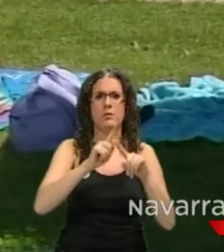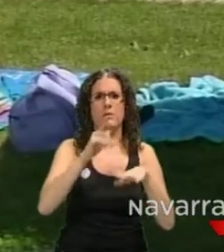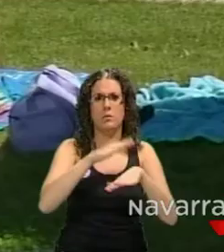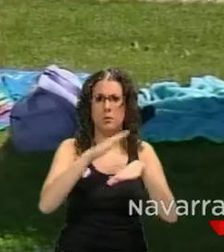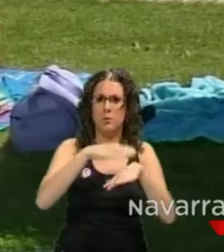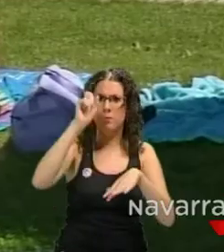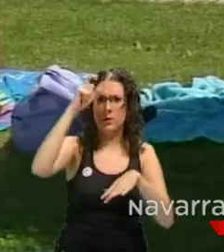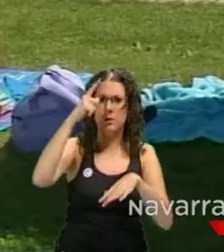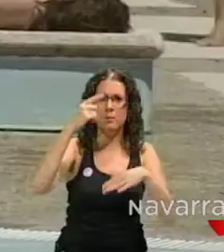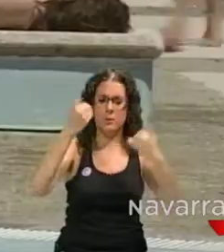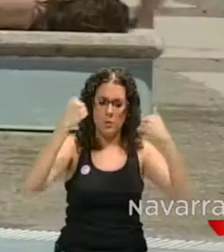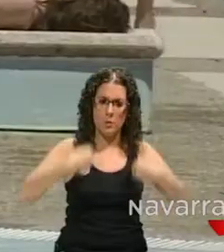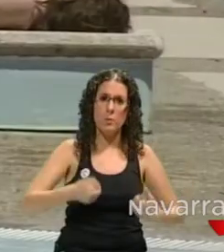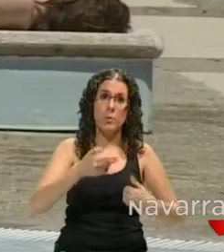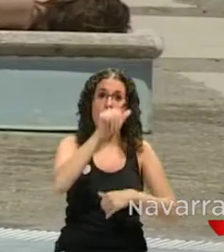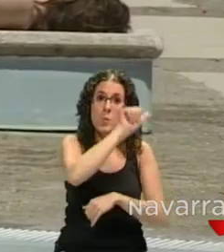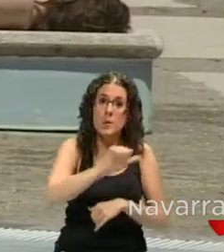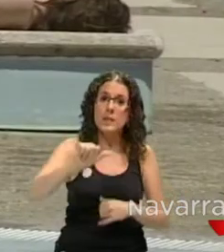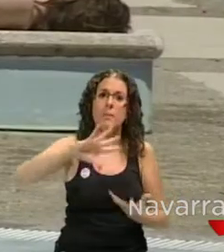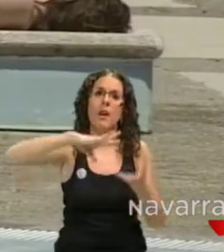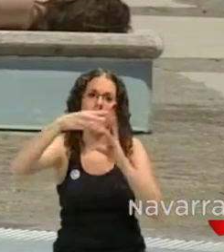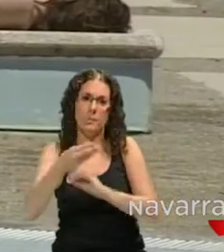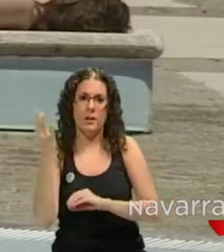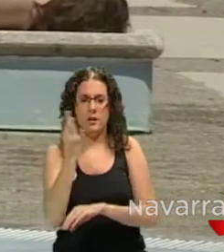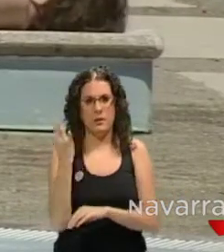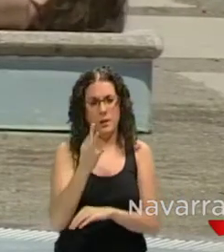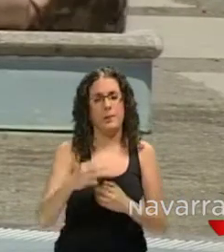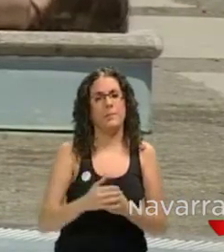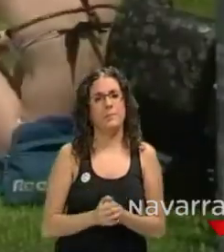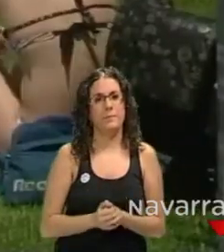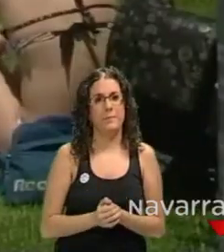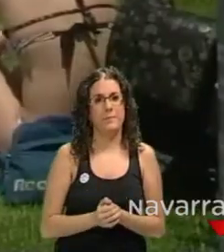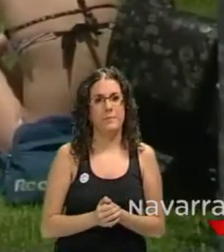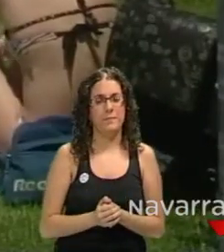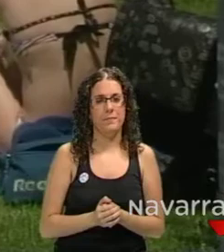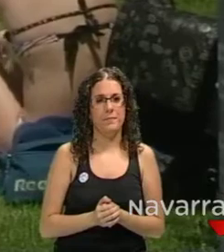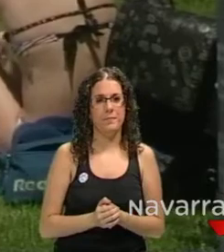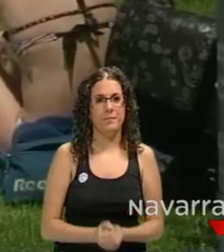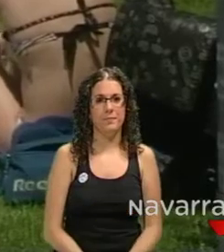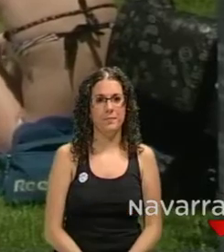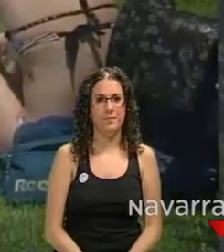cantidades de sudor y adaptar nuestro sistema circulatorio al aumento de temperatura.